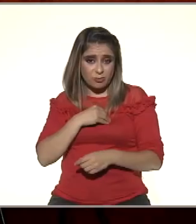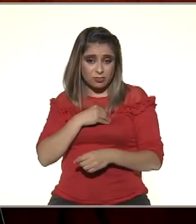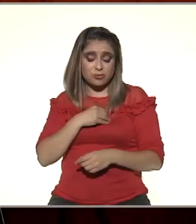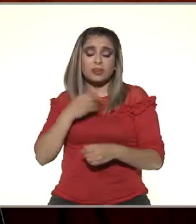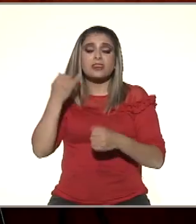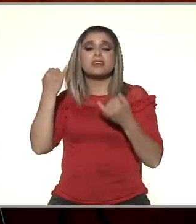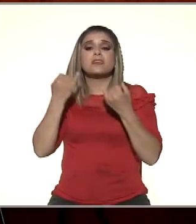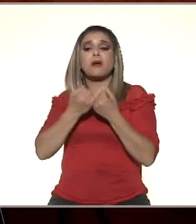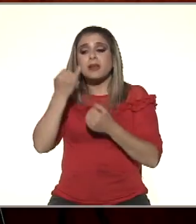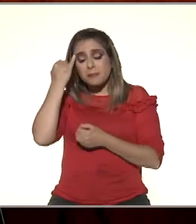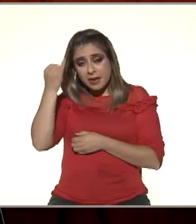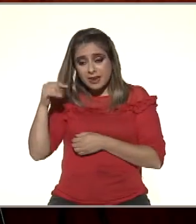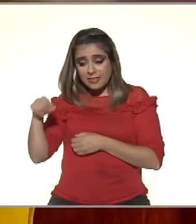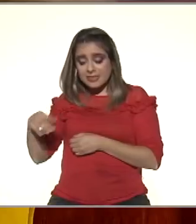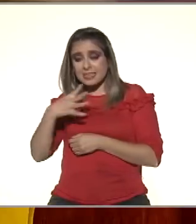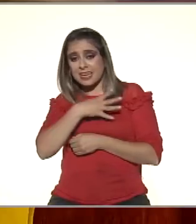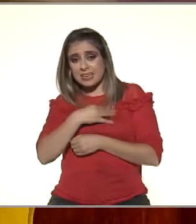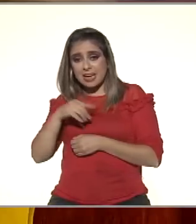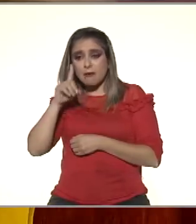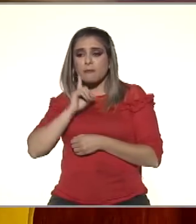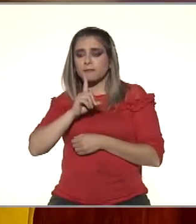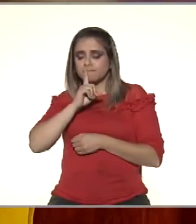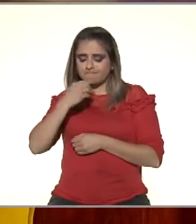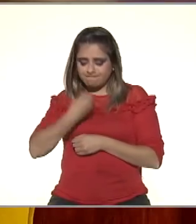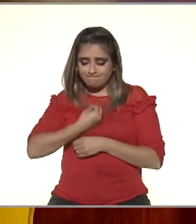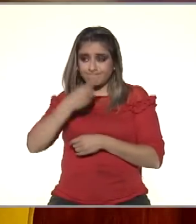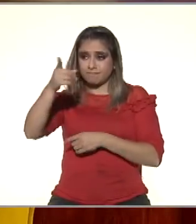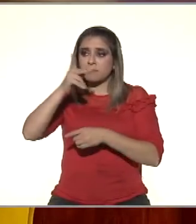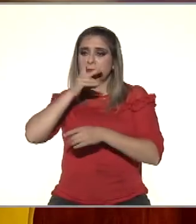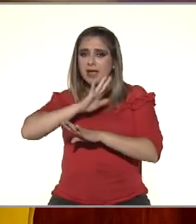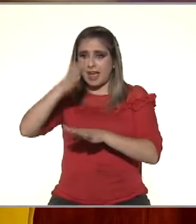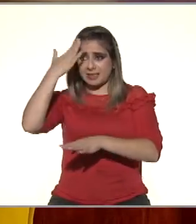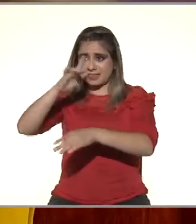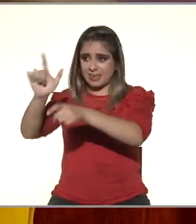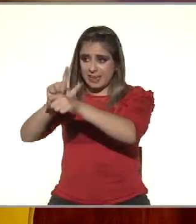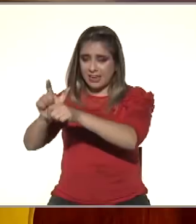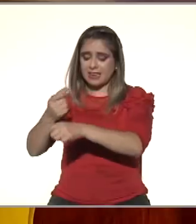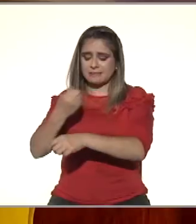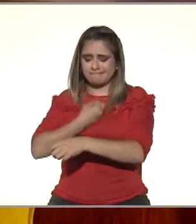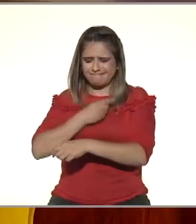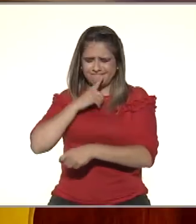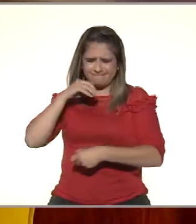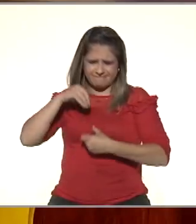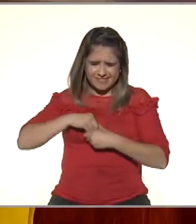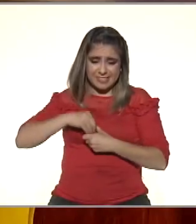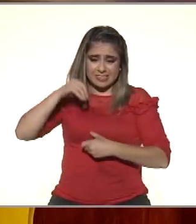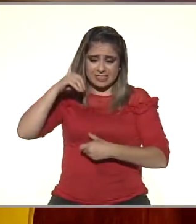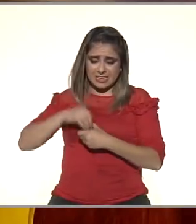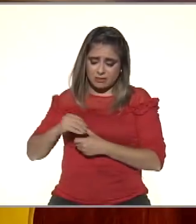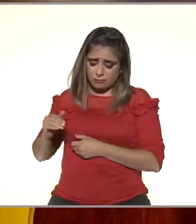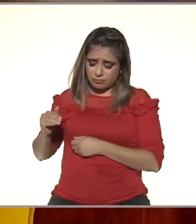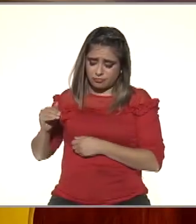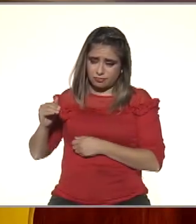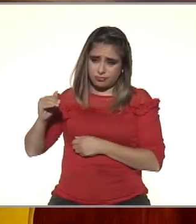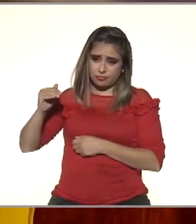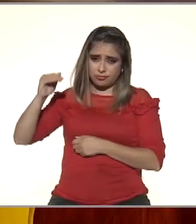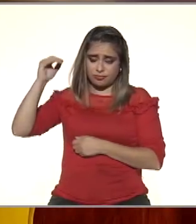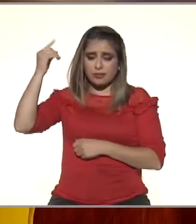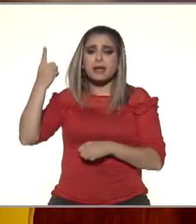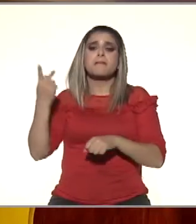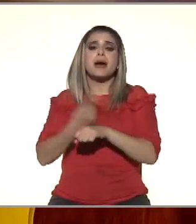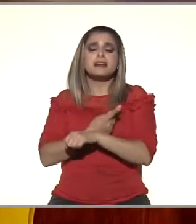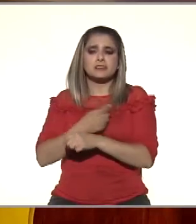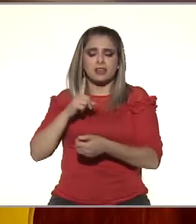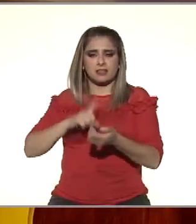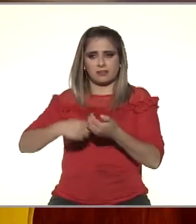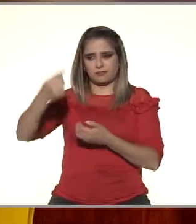secreto de la hija que ella va a cargar con este secreto de los padres, va a crecer con una falta